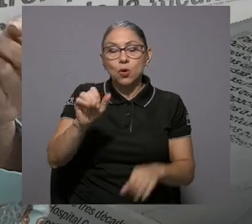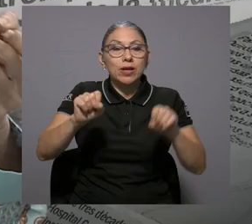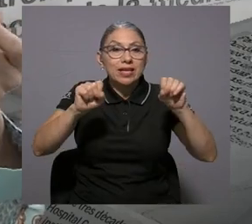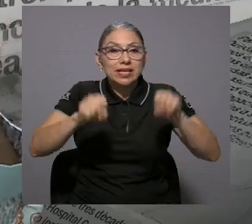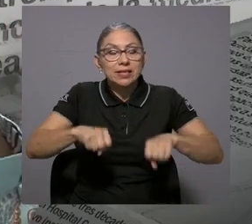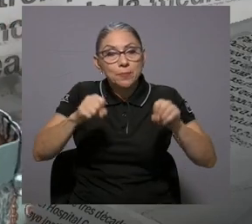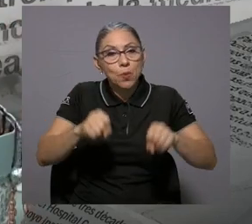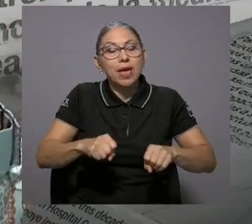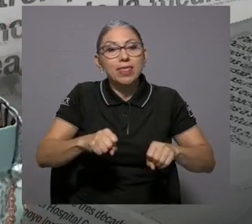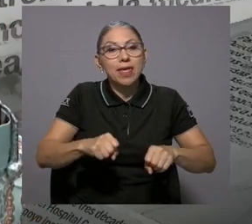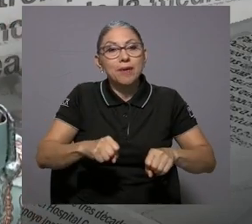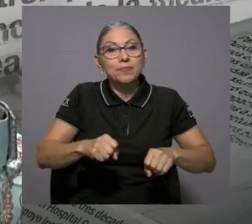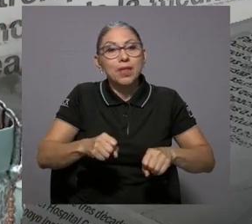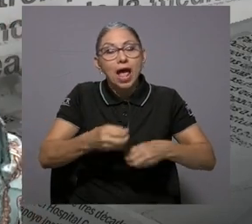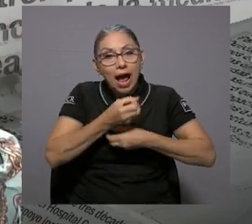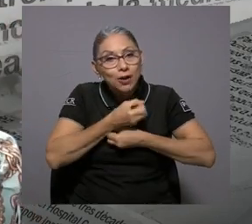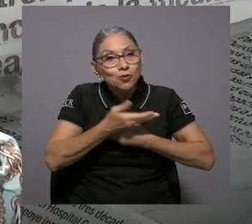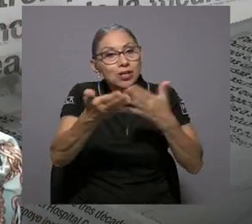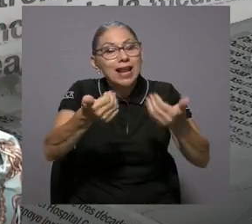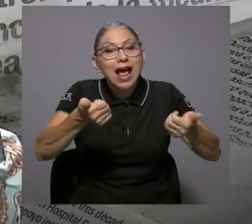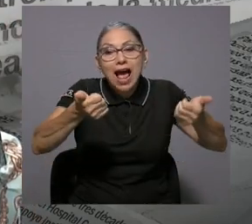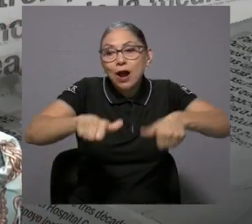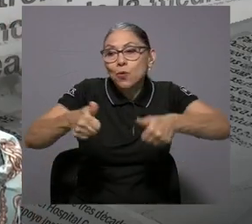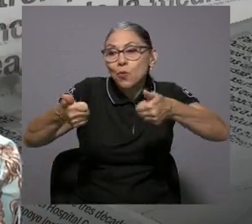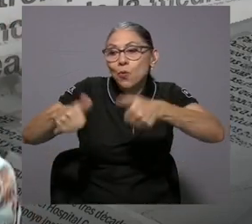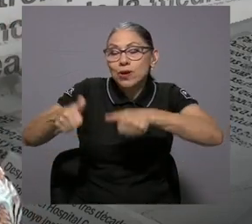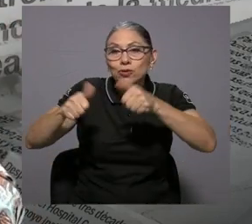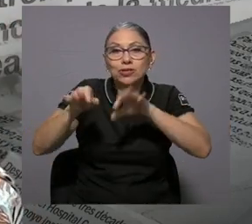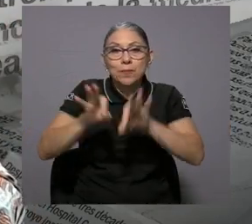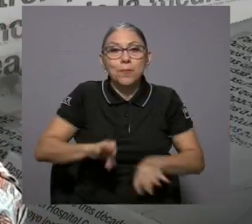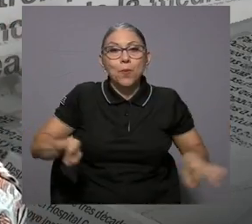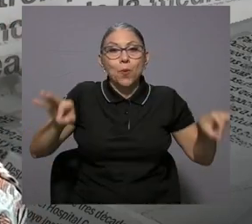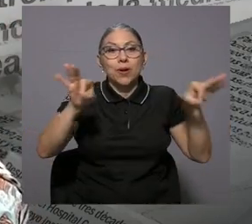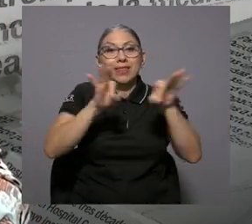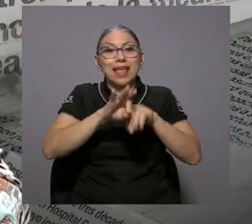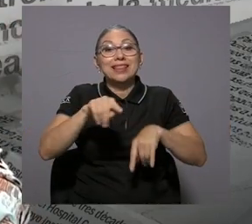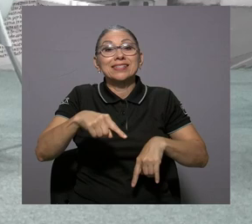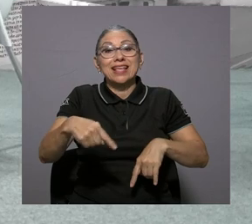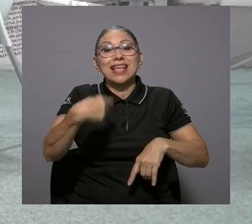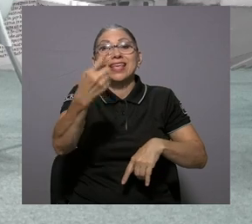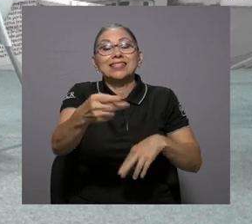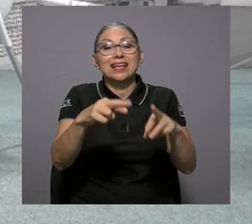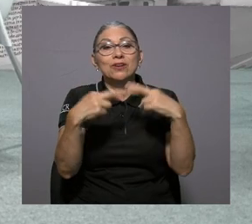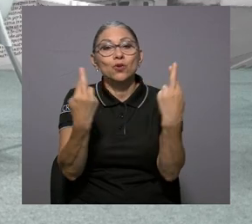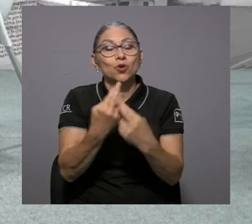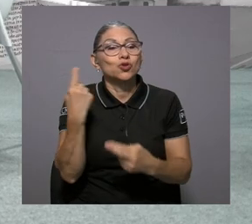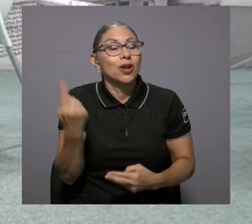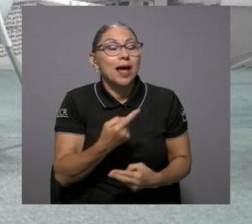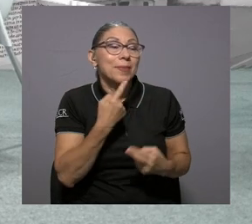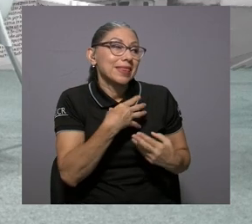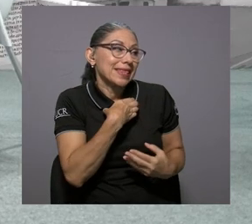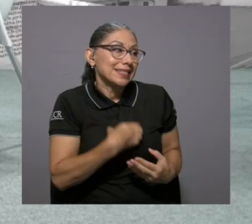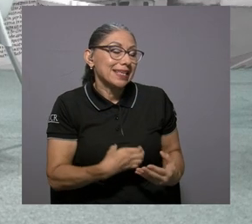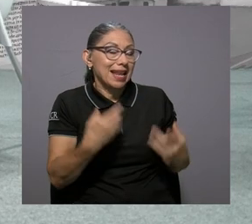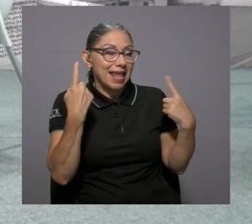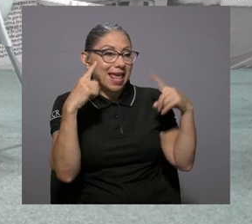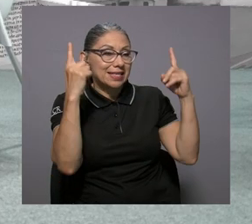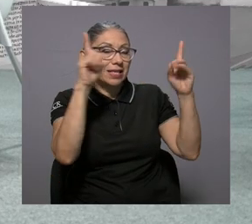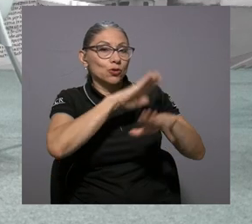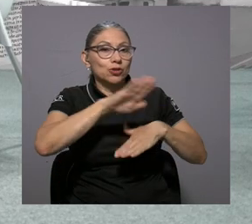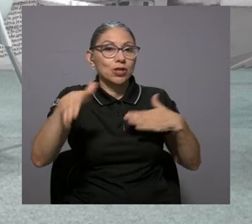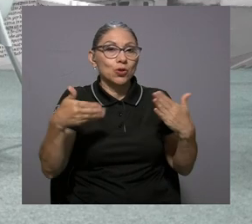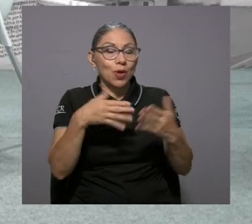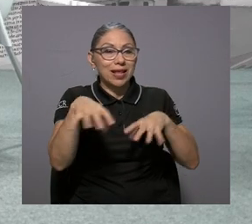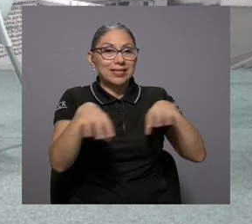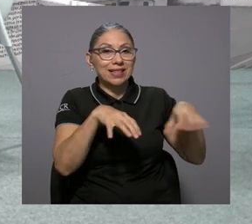pueda anunciar acuerdos importantes en esa reunión. Nada más desearles éxitos en todas estas